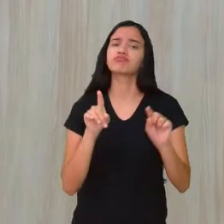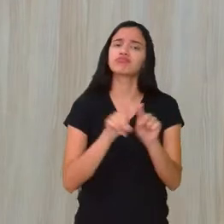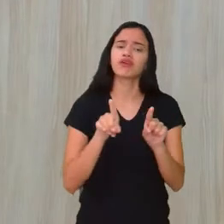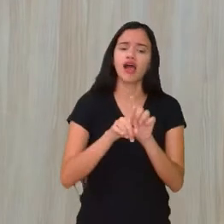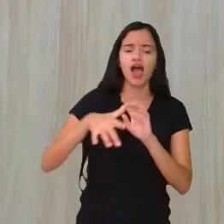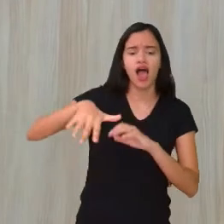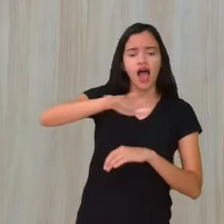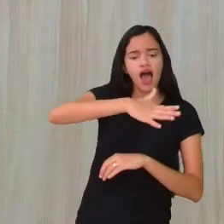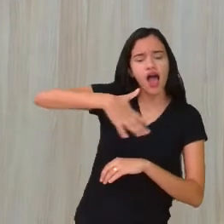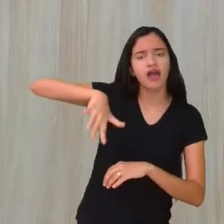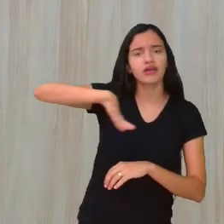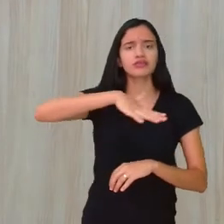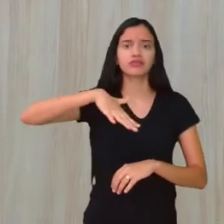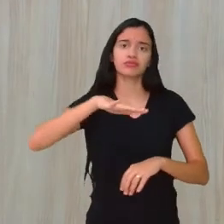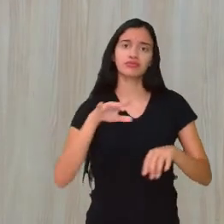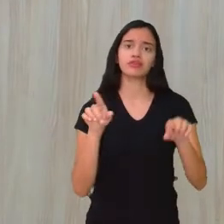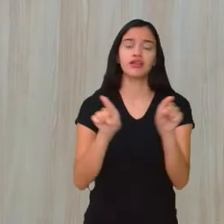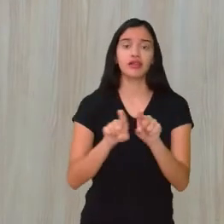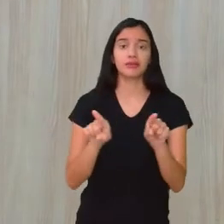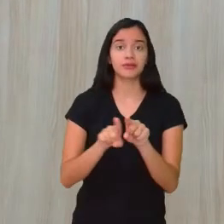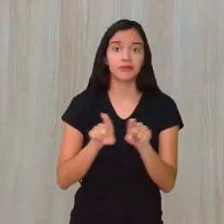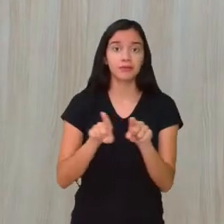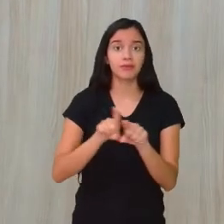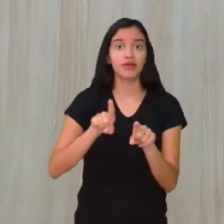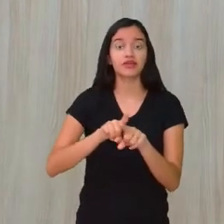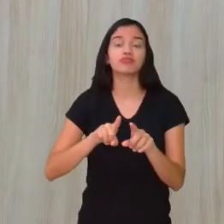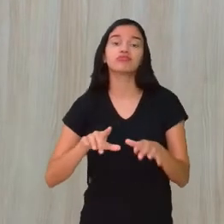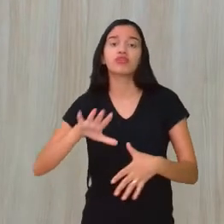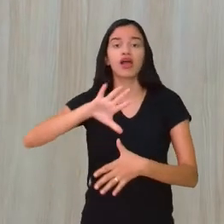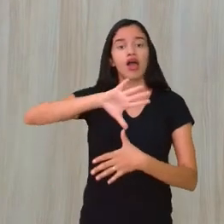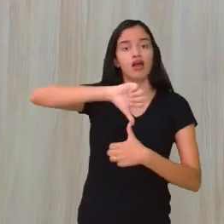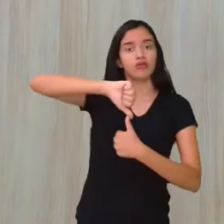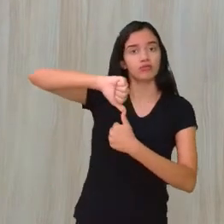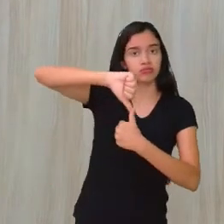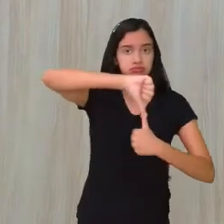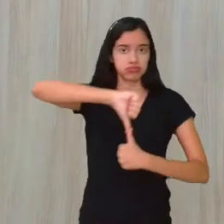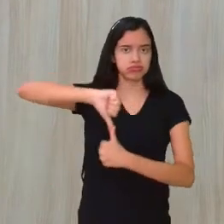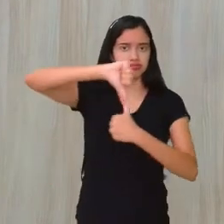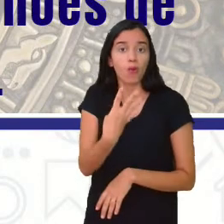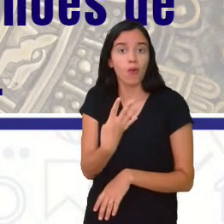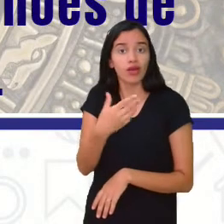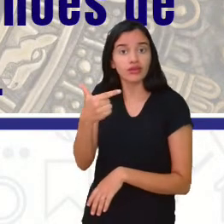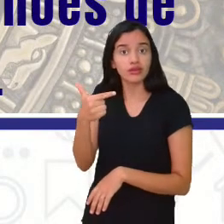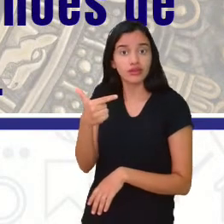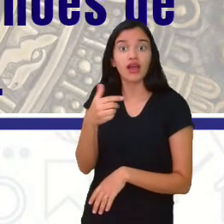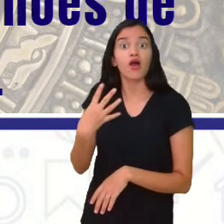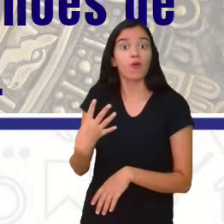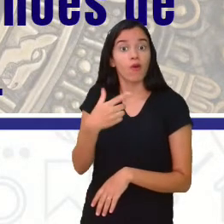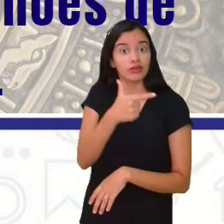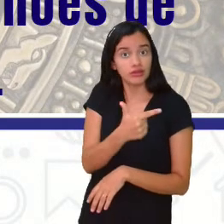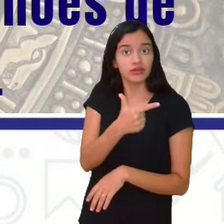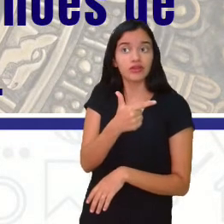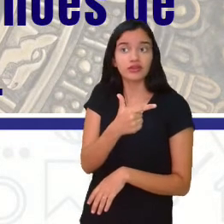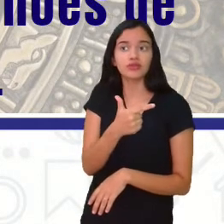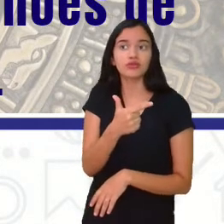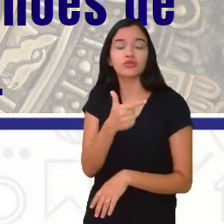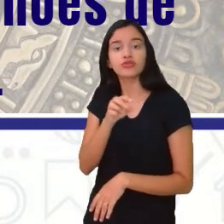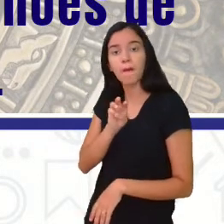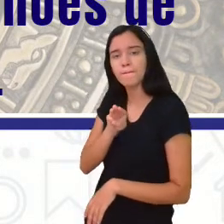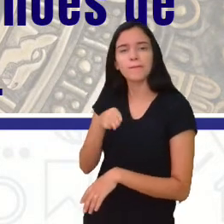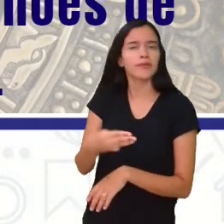el 1 y el 2 de noviembre y los mexicanos se preparan para celebrar el Día de Muertos. Primeiro e Los